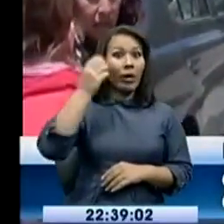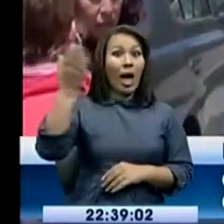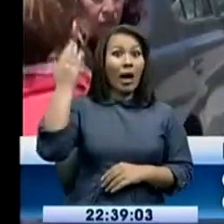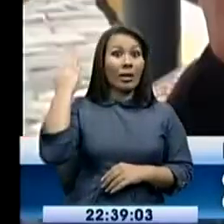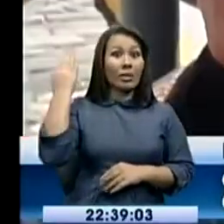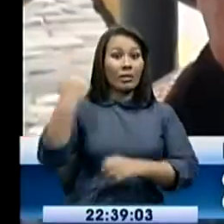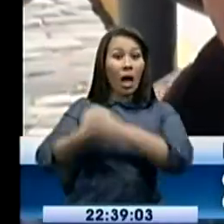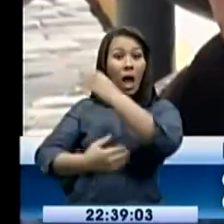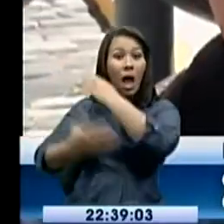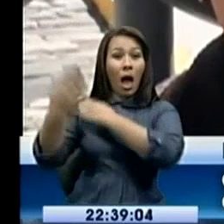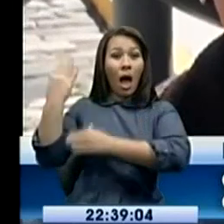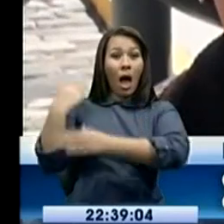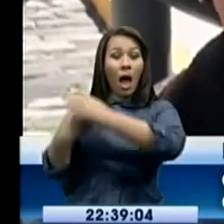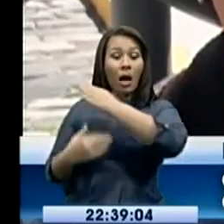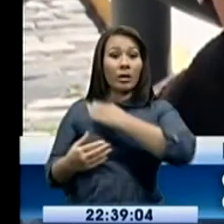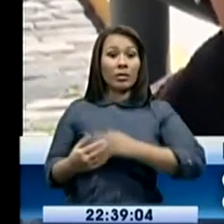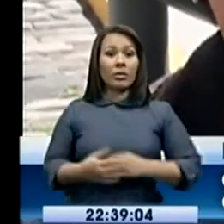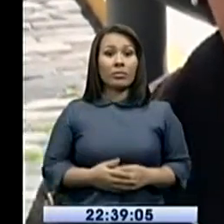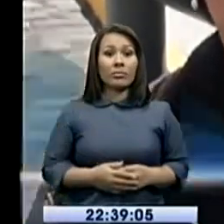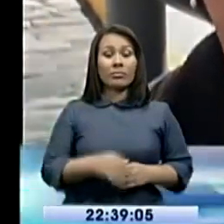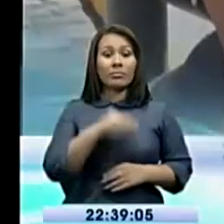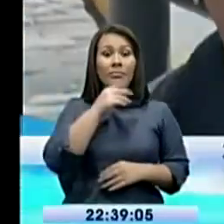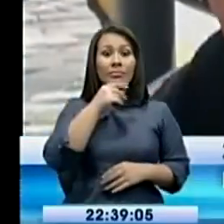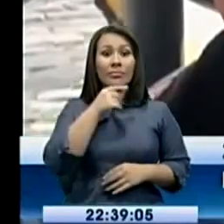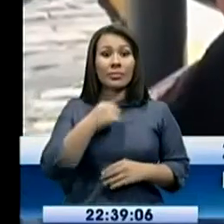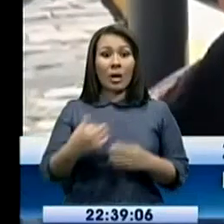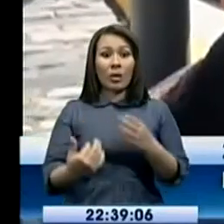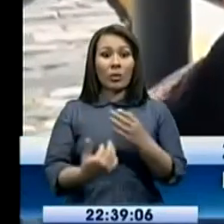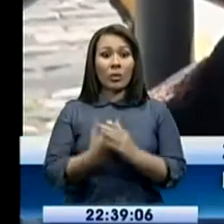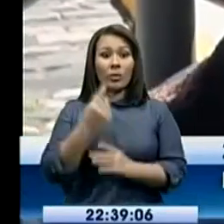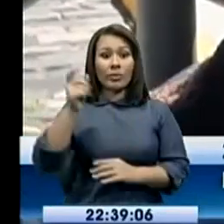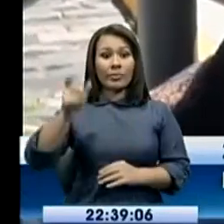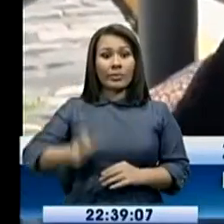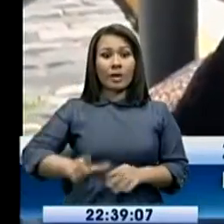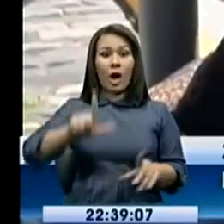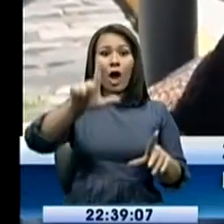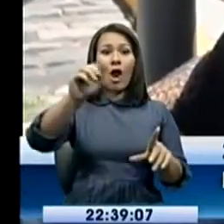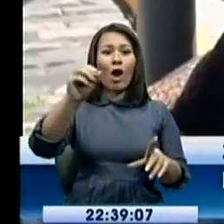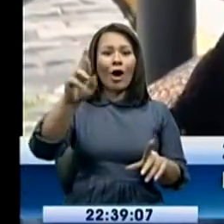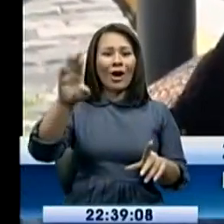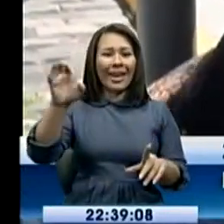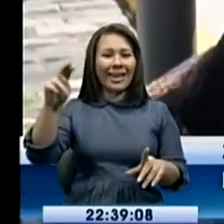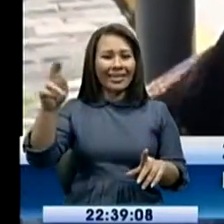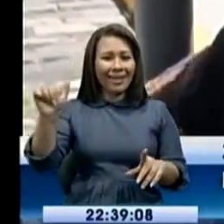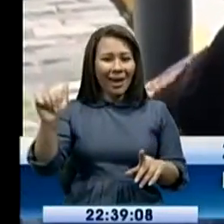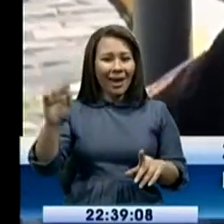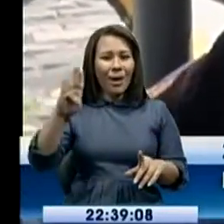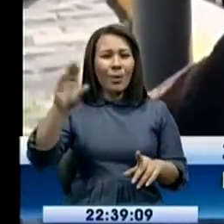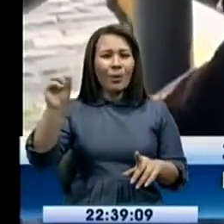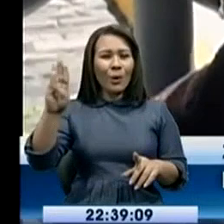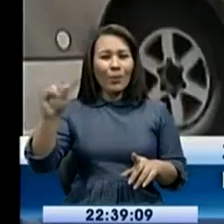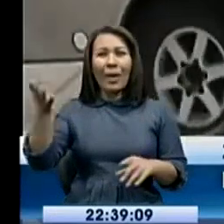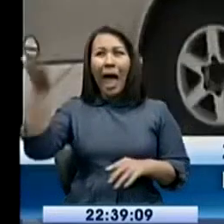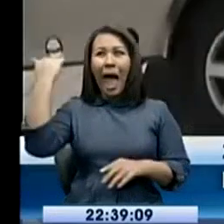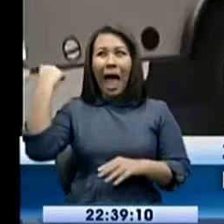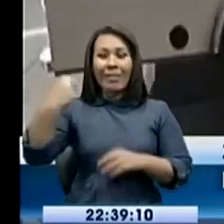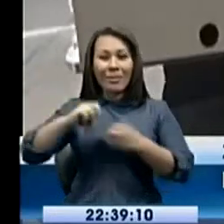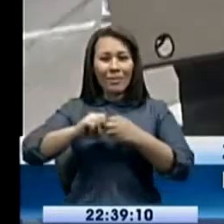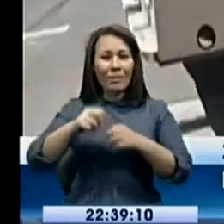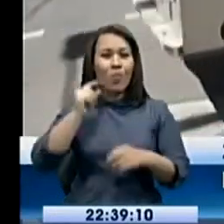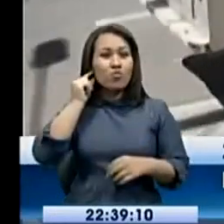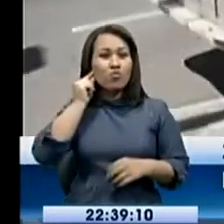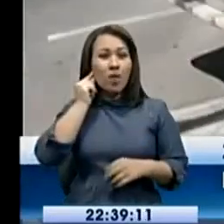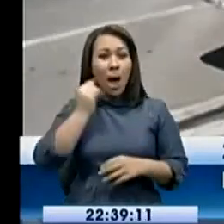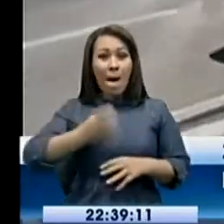de antaño. Ha revivido, la nueva Lorena Bobby de esa vez, pues de ese caso. Al momento